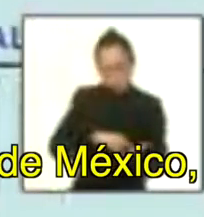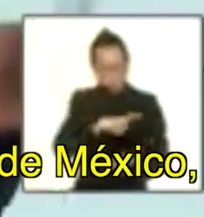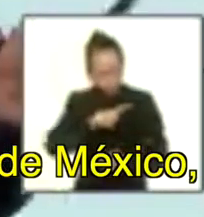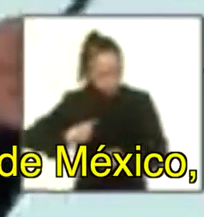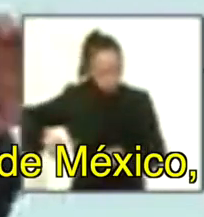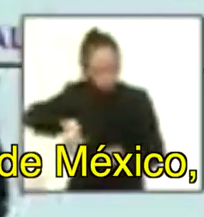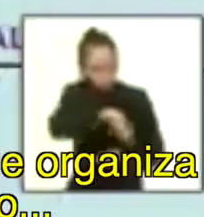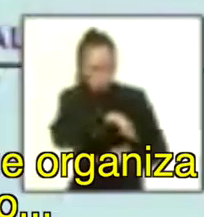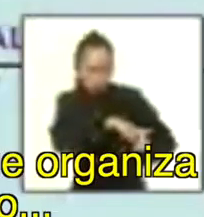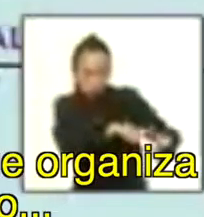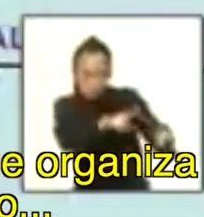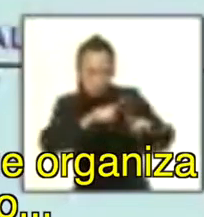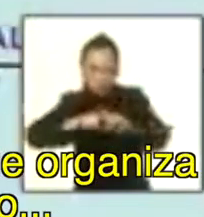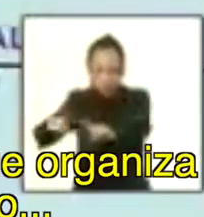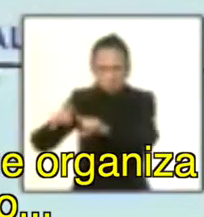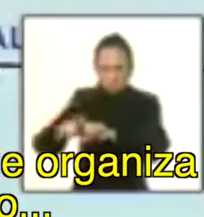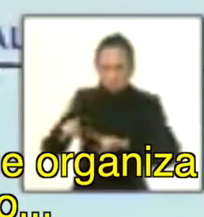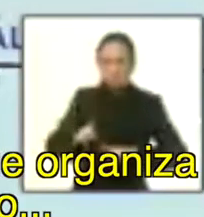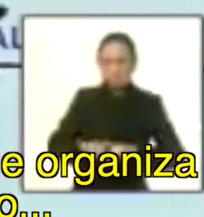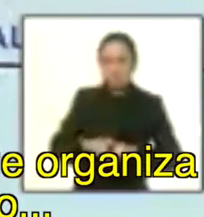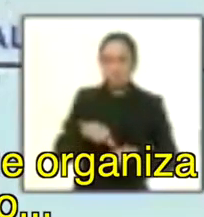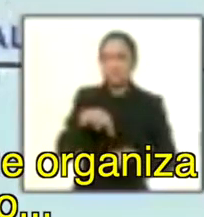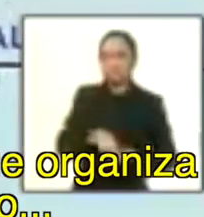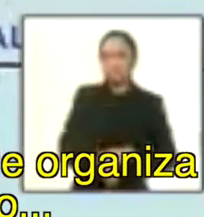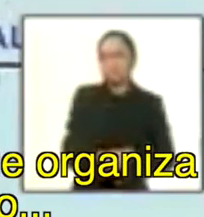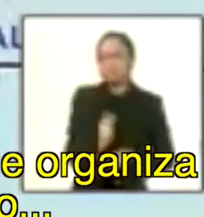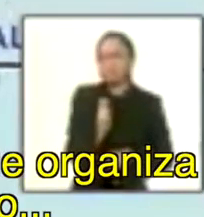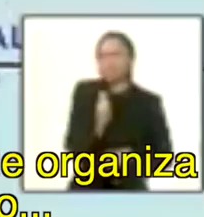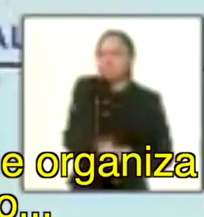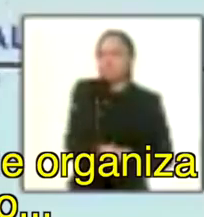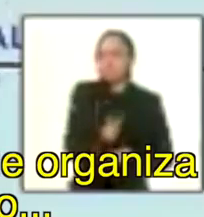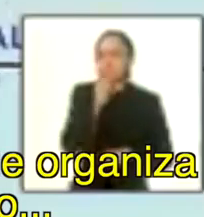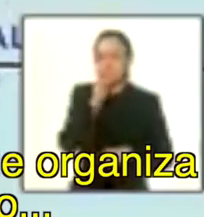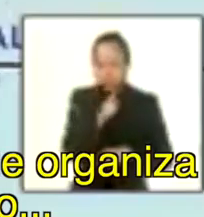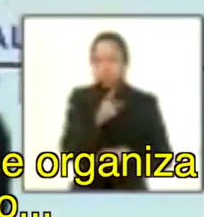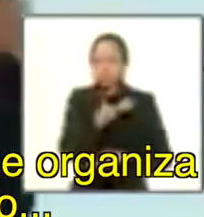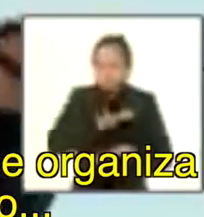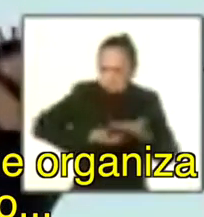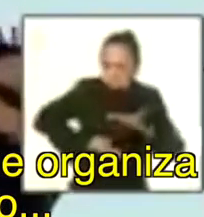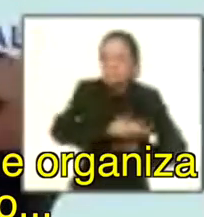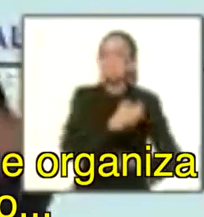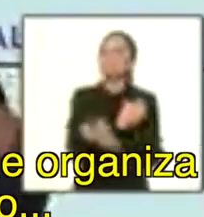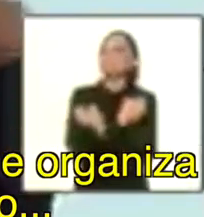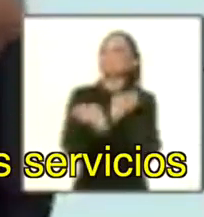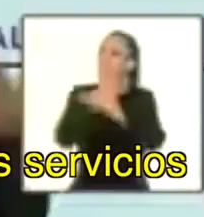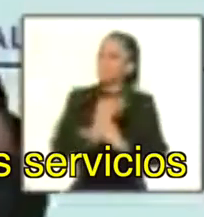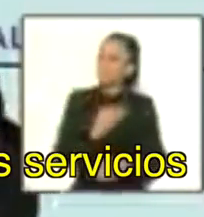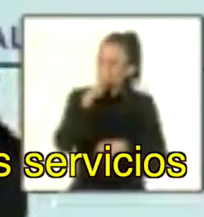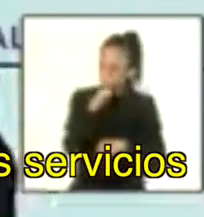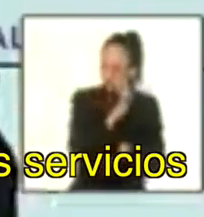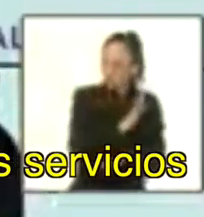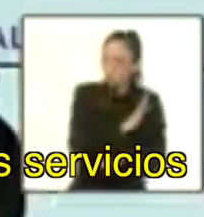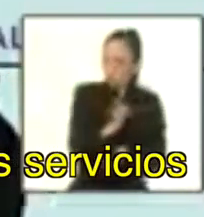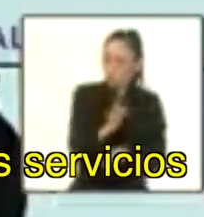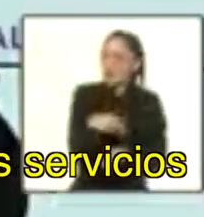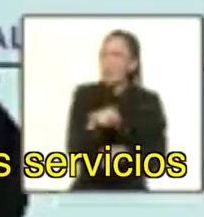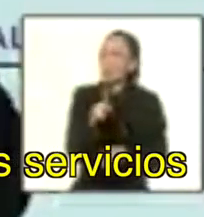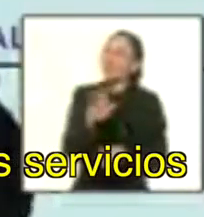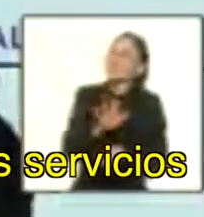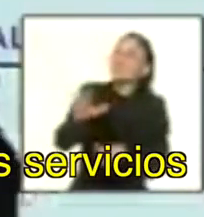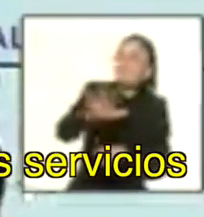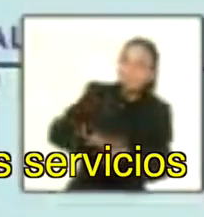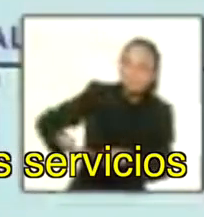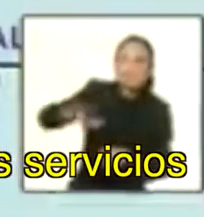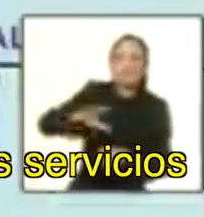del Partido Humanista, participó en el foro de propuestas a candidatos que organiza la Cámara de Comercio, Servicios y Turismo de la Ciudad de México, donde habló